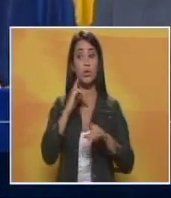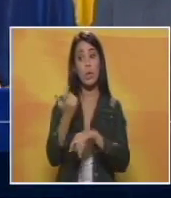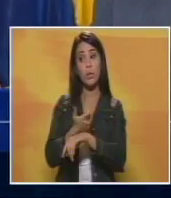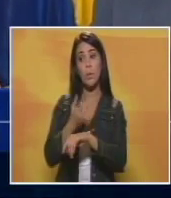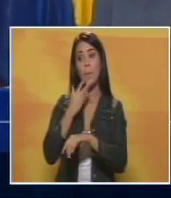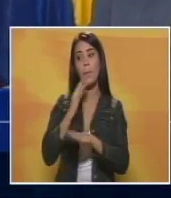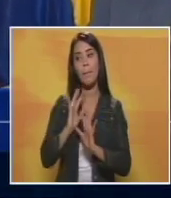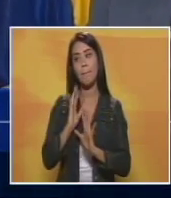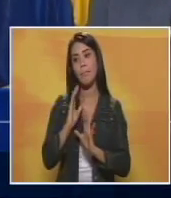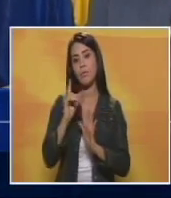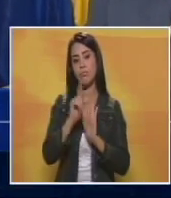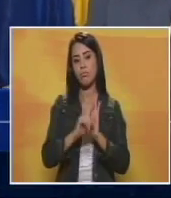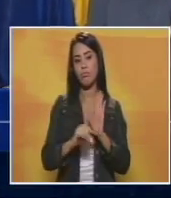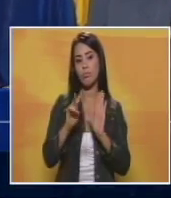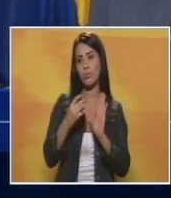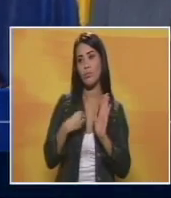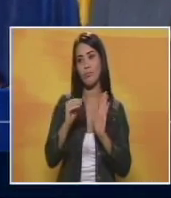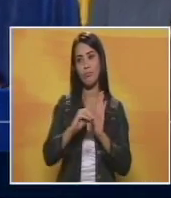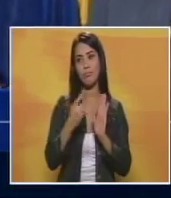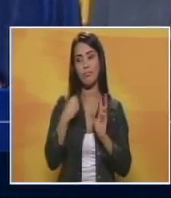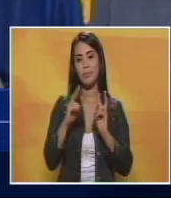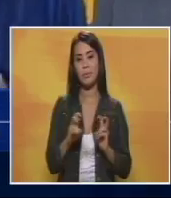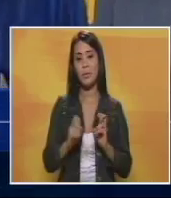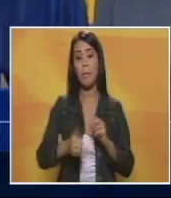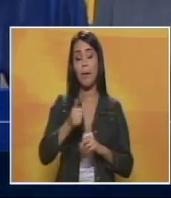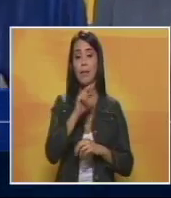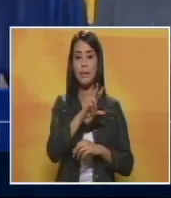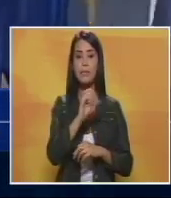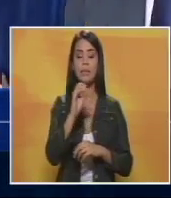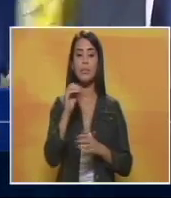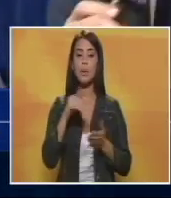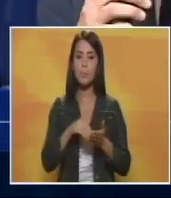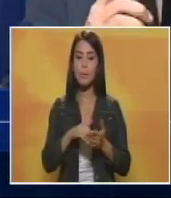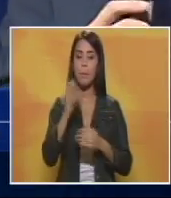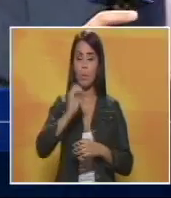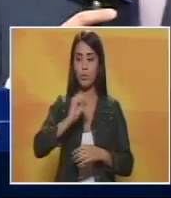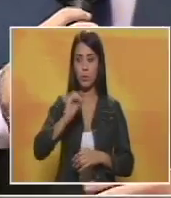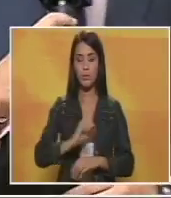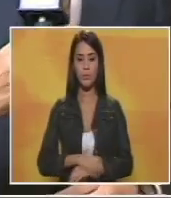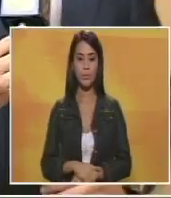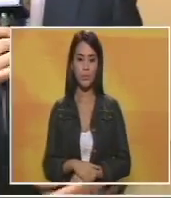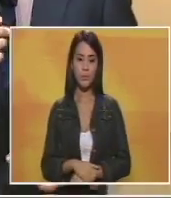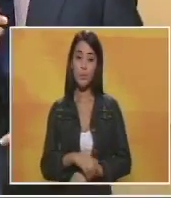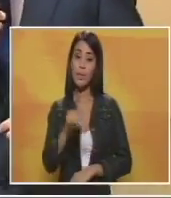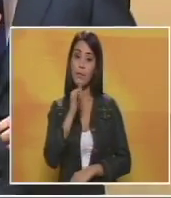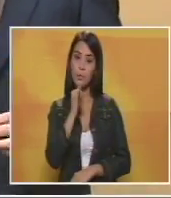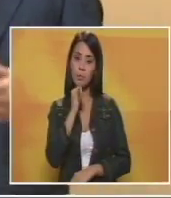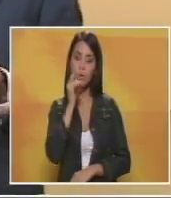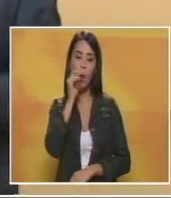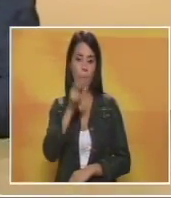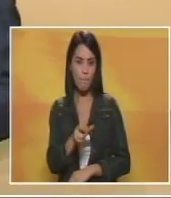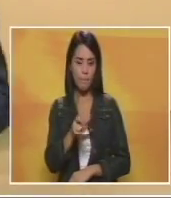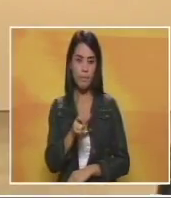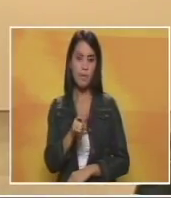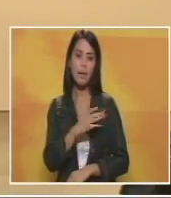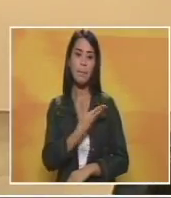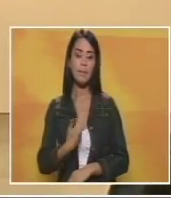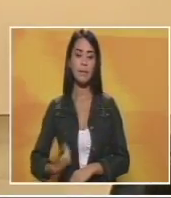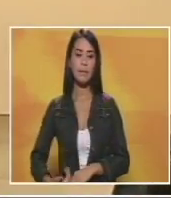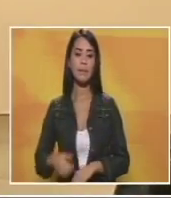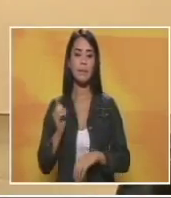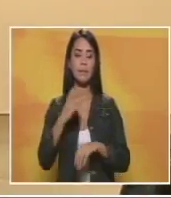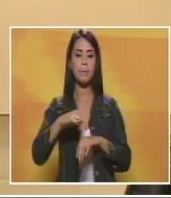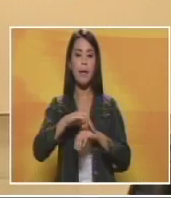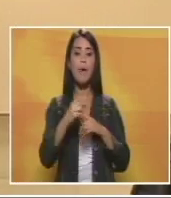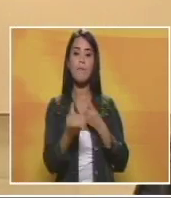toma ninguna medida, puede llegar a más de 300.000%. Bien, Gena, entonces declaraciones del diputado Rafael Guzmán, presidente de la Comisión